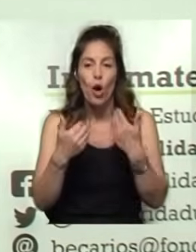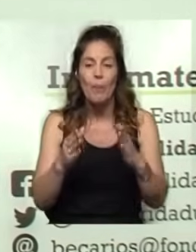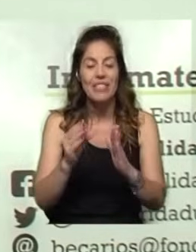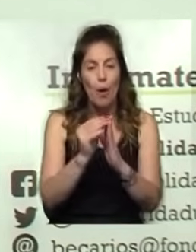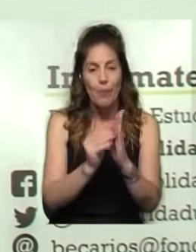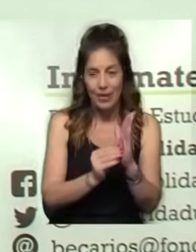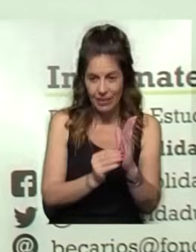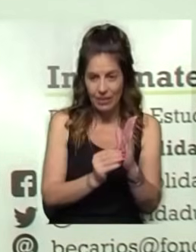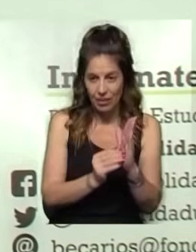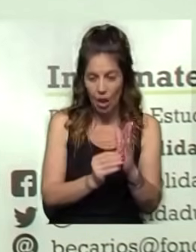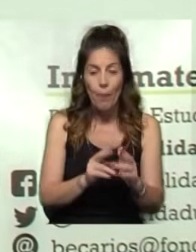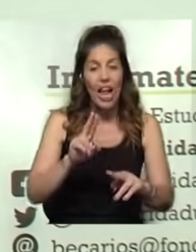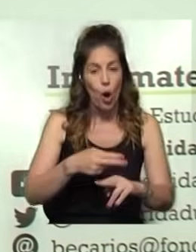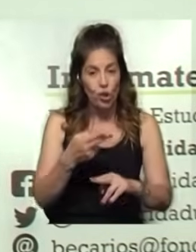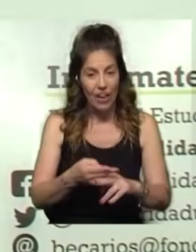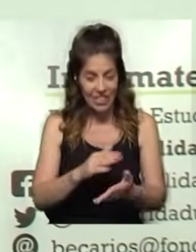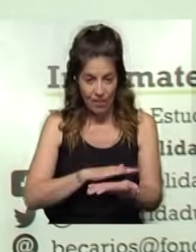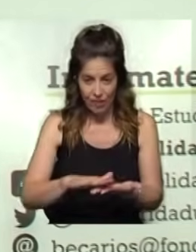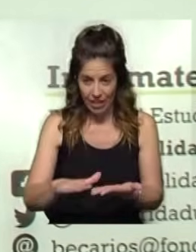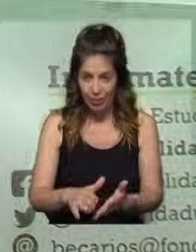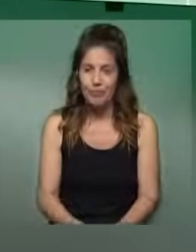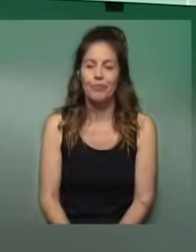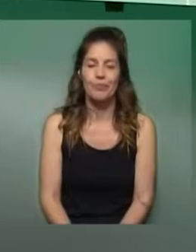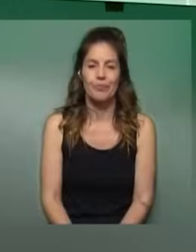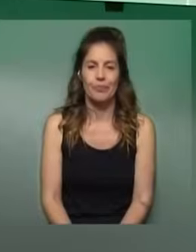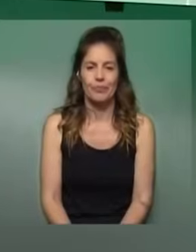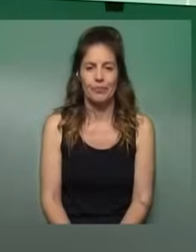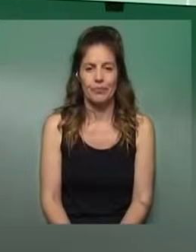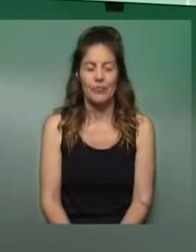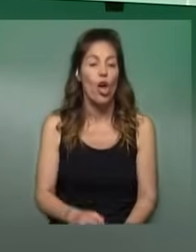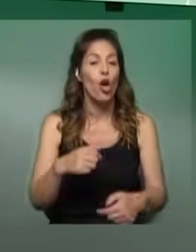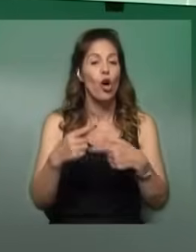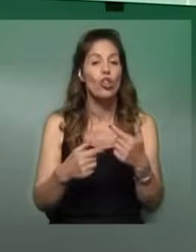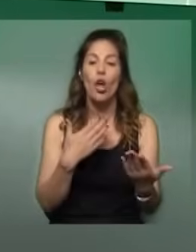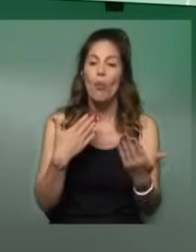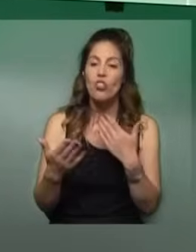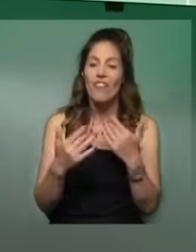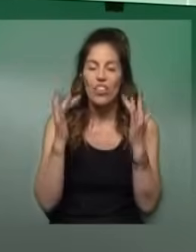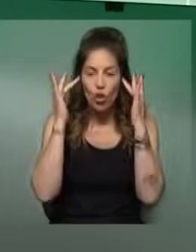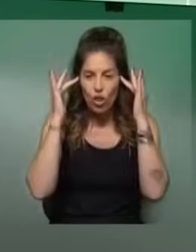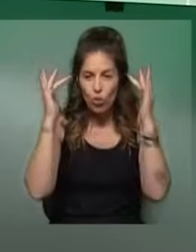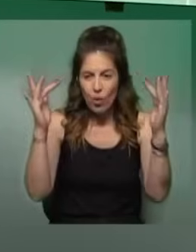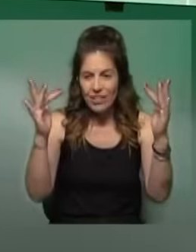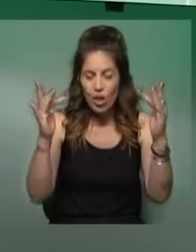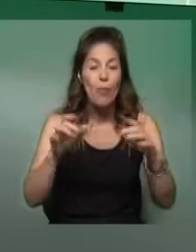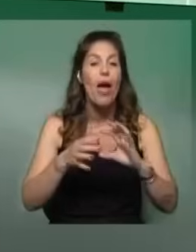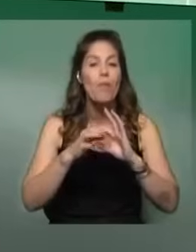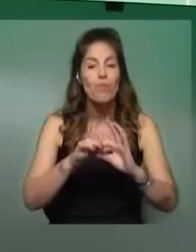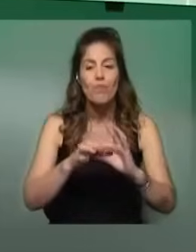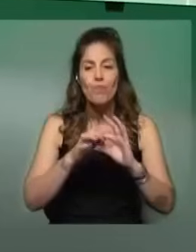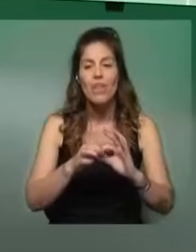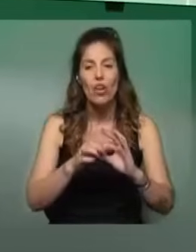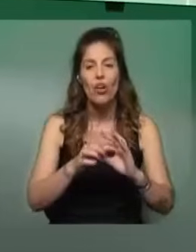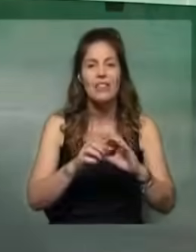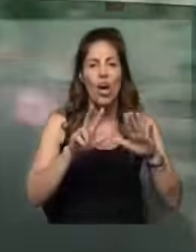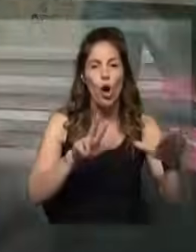postulaciones para renovaciones buen seguimos hablando de educación porque este miércoles entre las